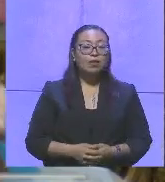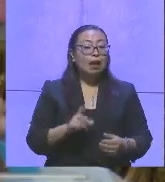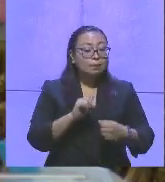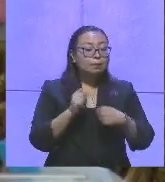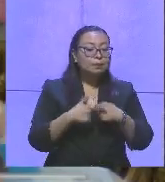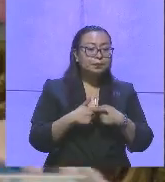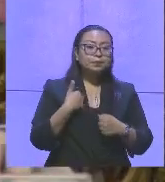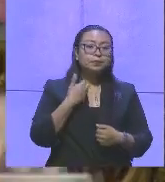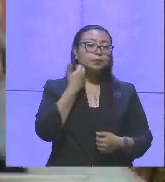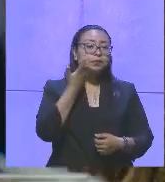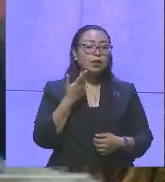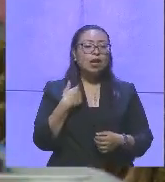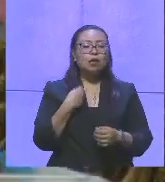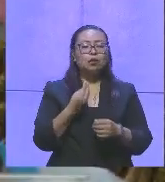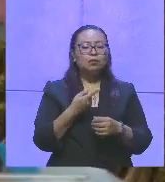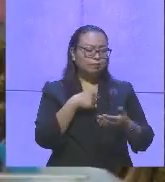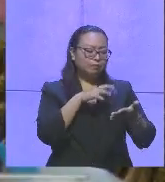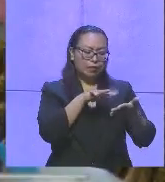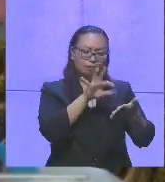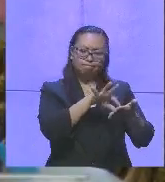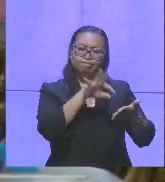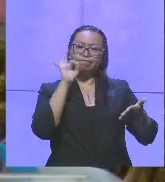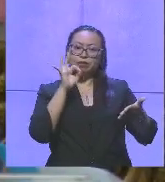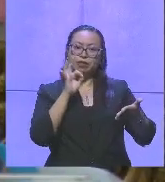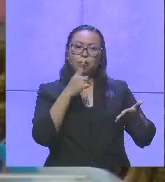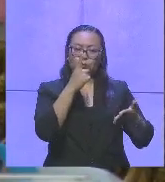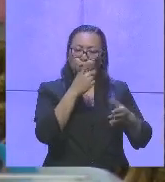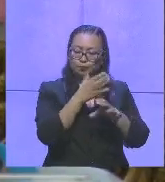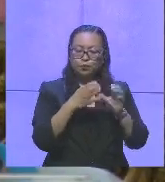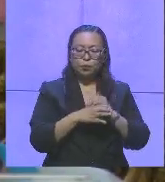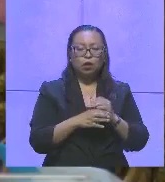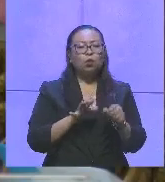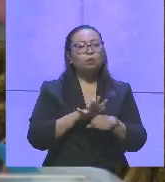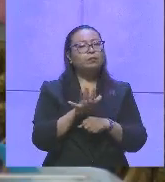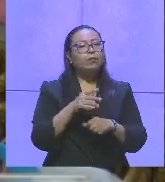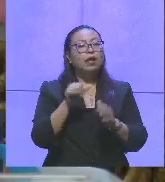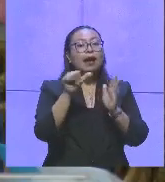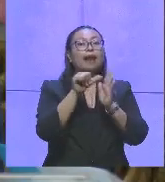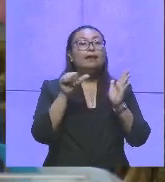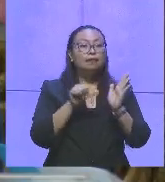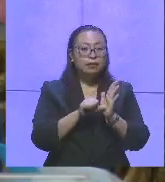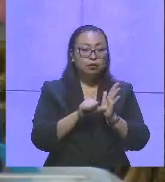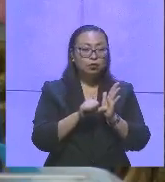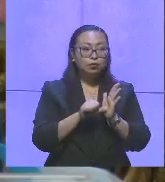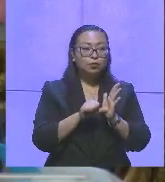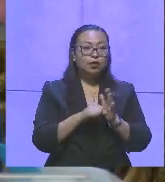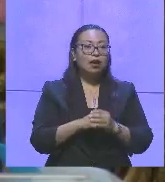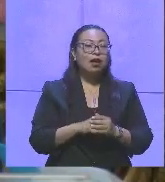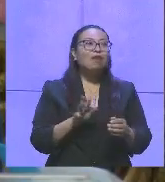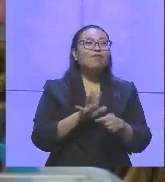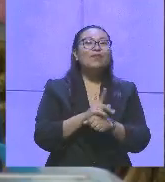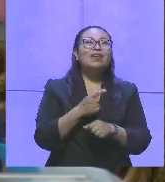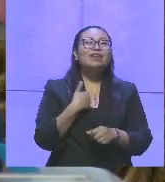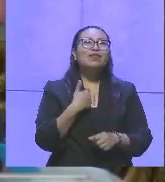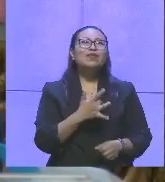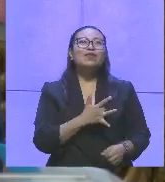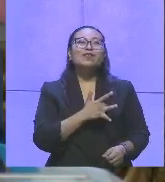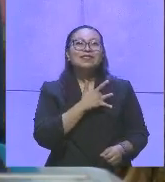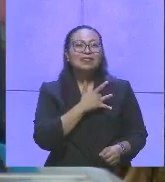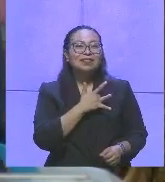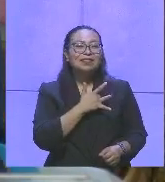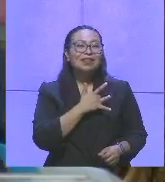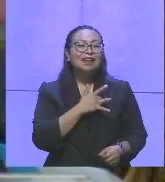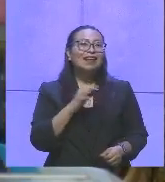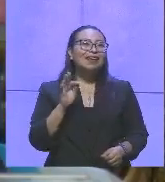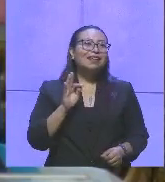uno de los artículos que se plasman en la obra y lo quiero tocar porque es en donde sentí que de